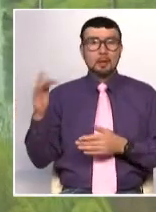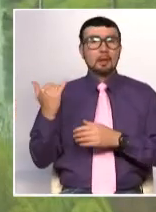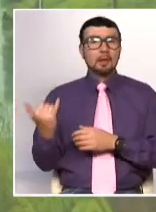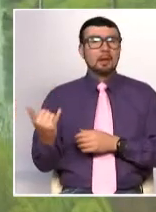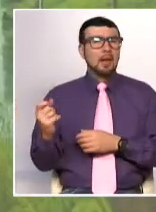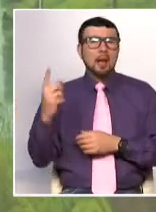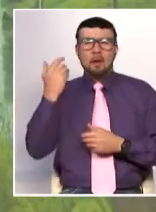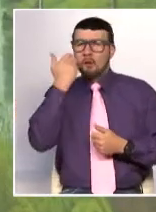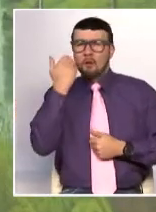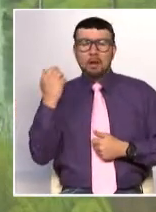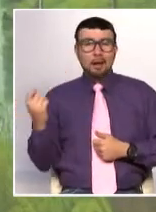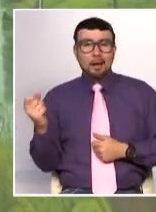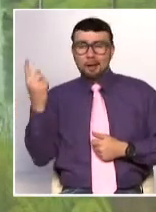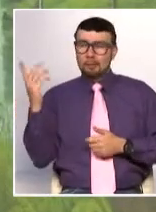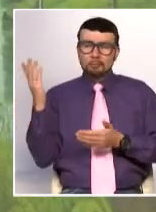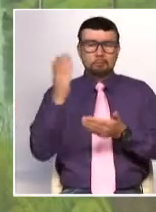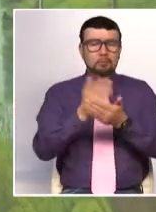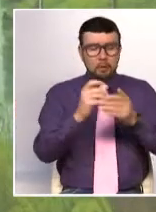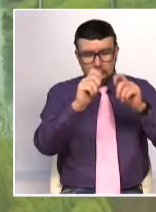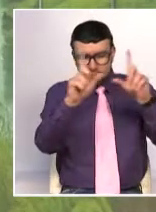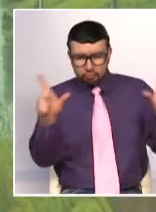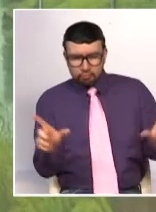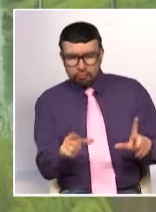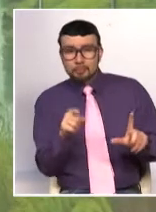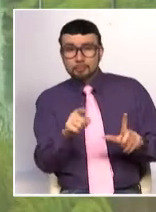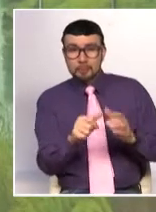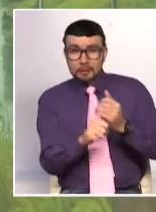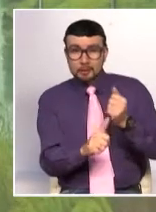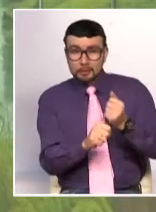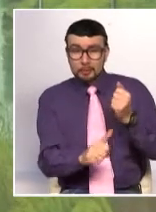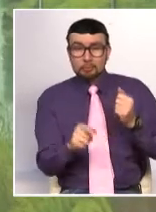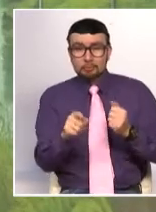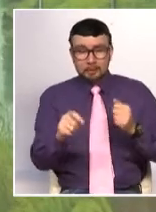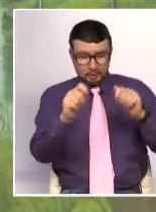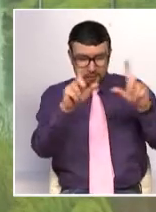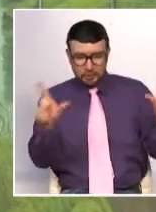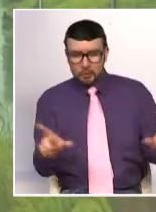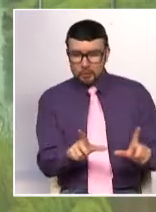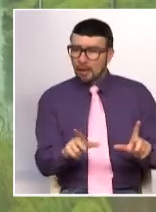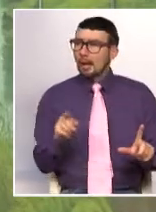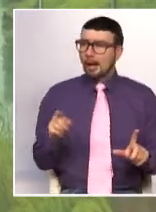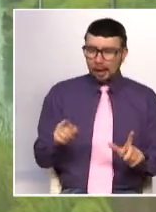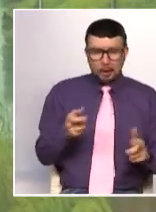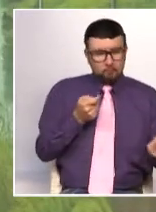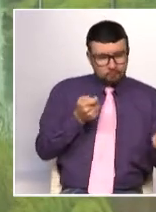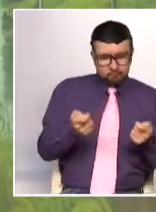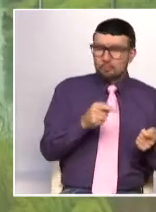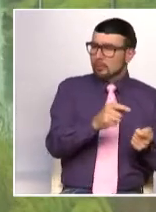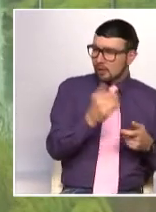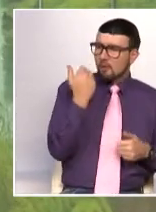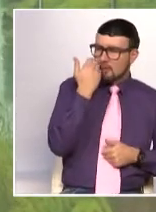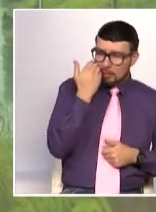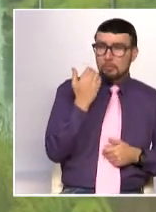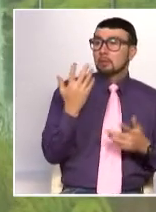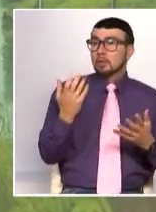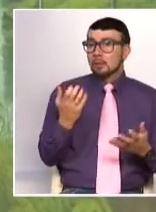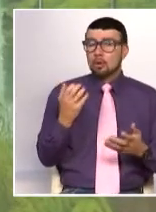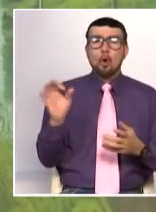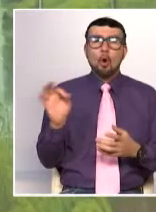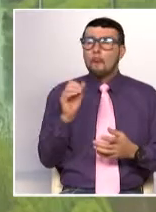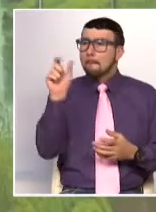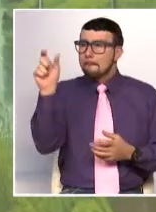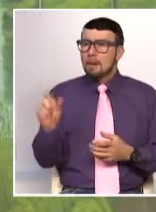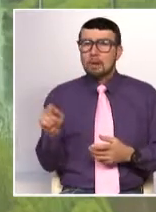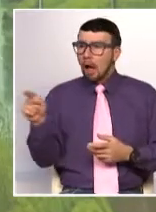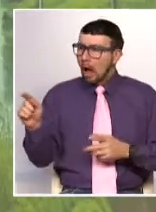familia cuando encontramos una patología un cáncer de estómago todos se hagan la endoscopia o un